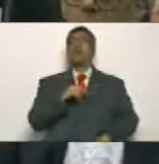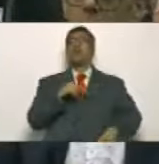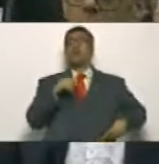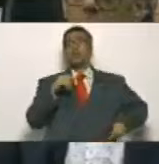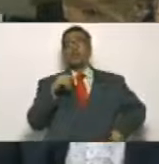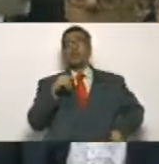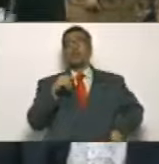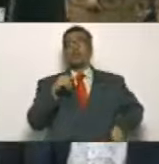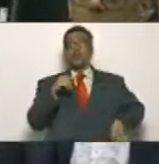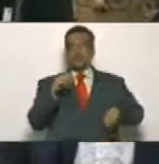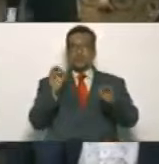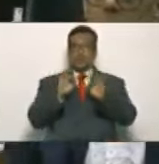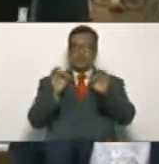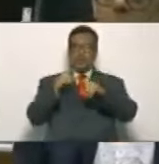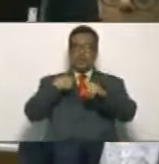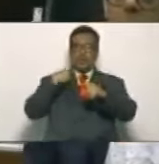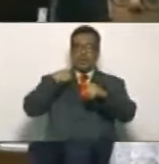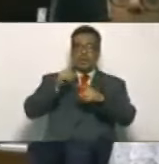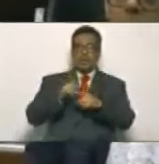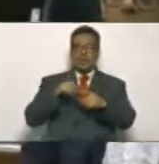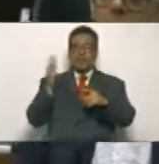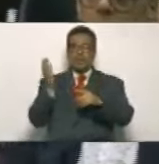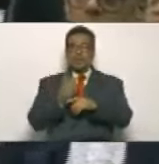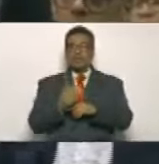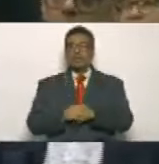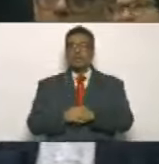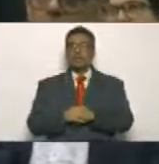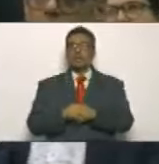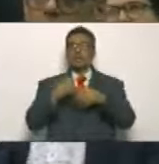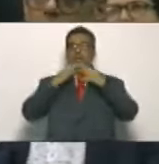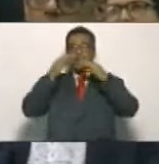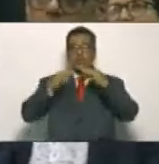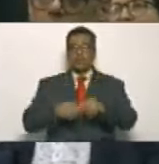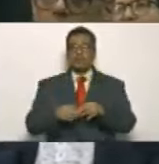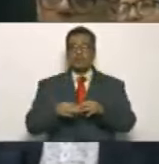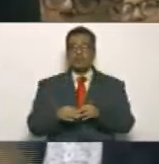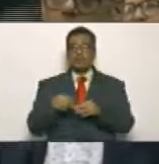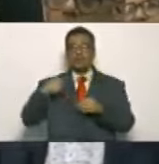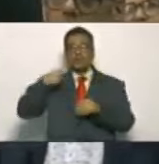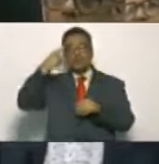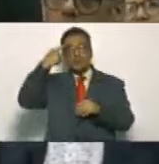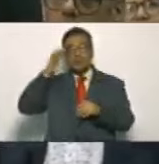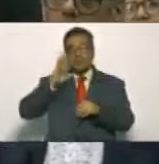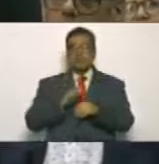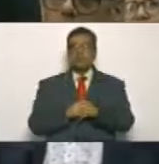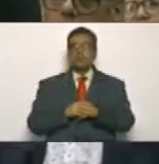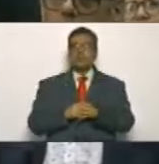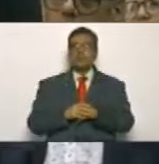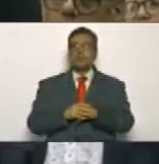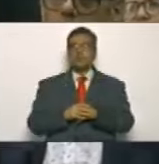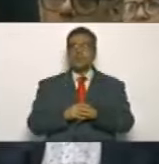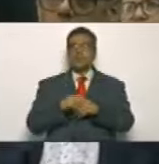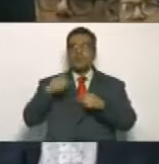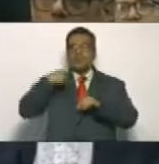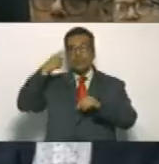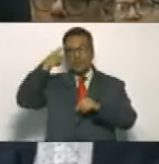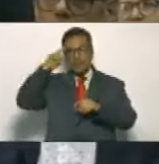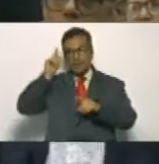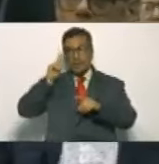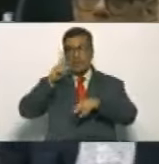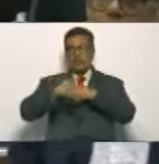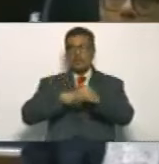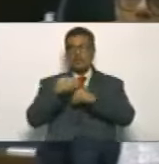tienen ningún correlato con justificaciones reales o pretendidas que pretenden